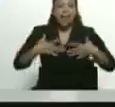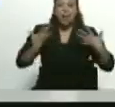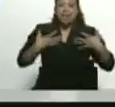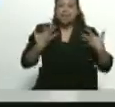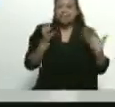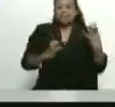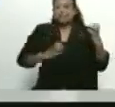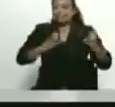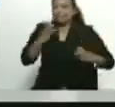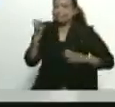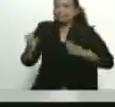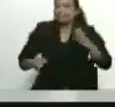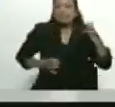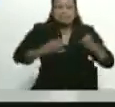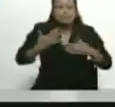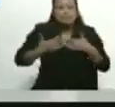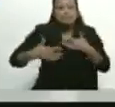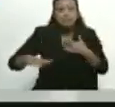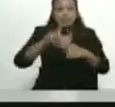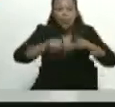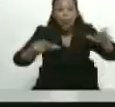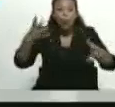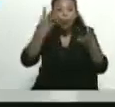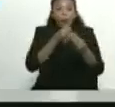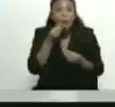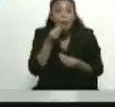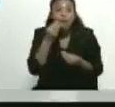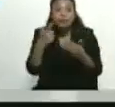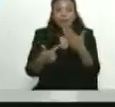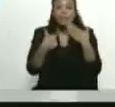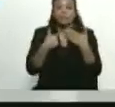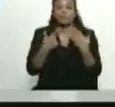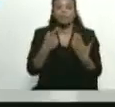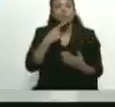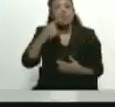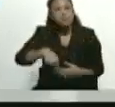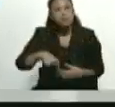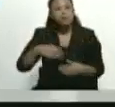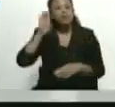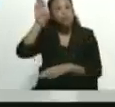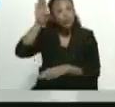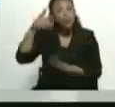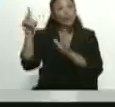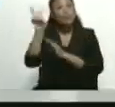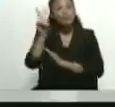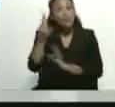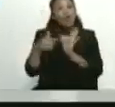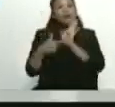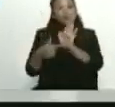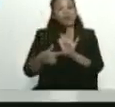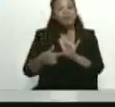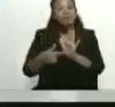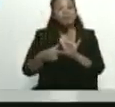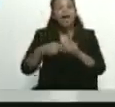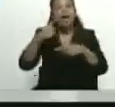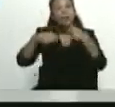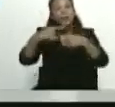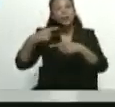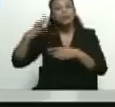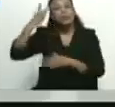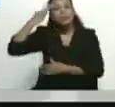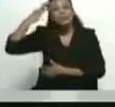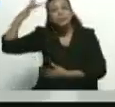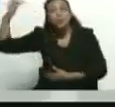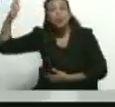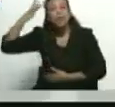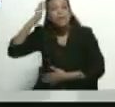la felicidad y la prosperidad de todos esos chamos está presente. Yo siempre lo digo, son el futuro de Venezuela, representan esos sueños de esa